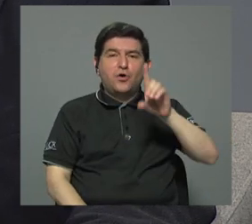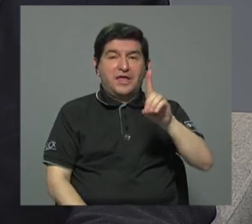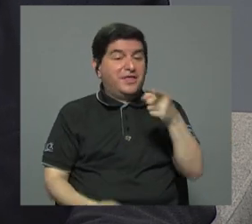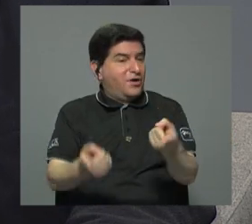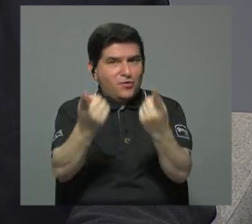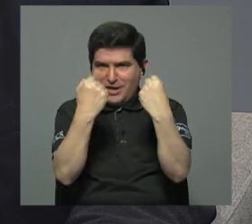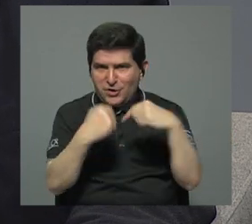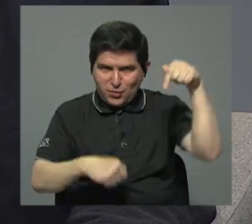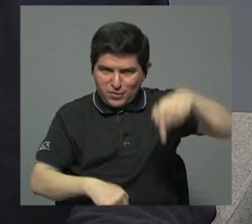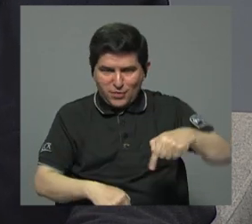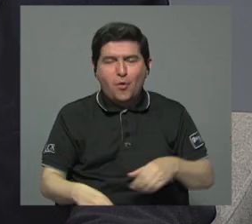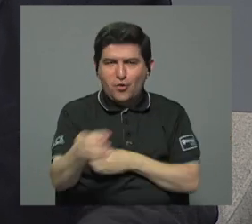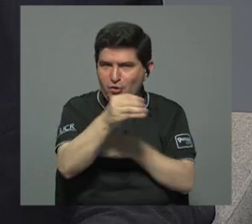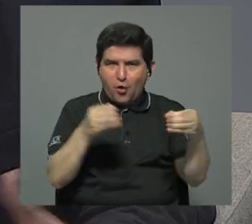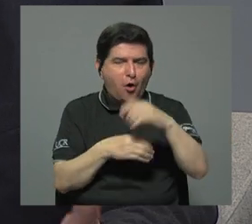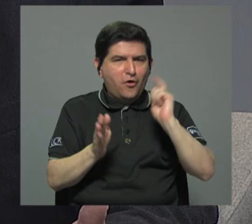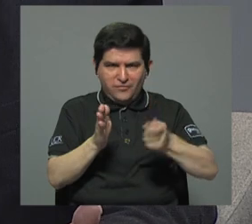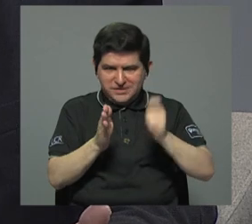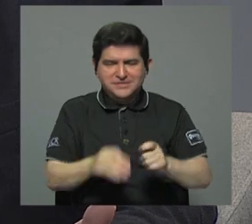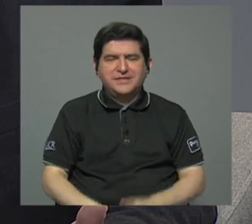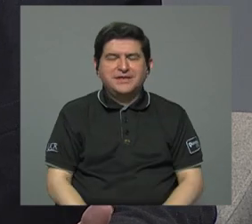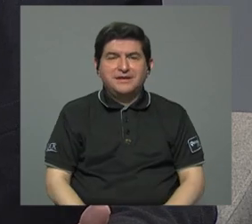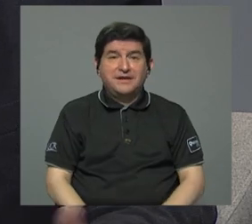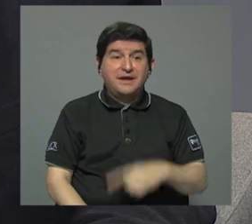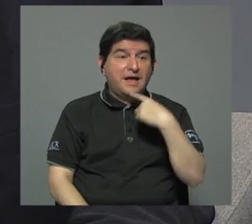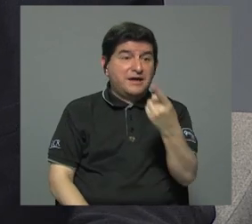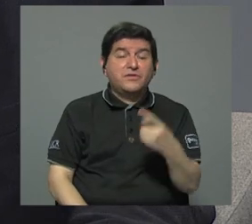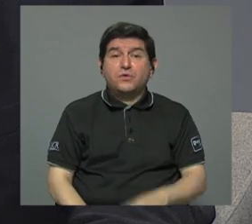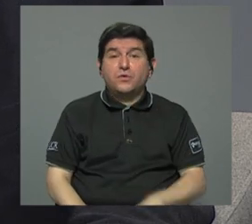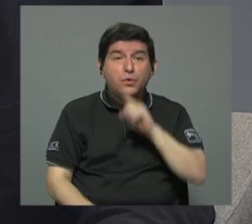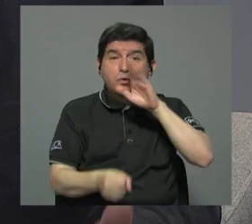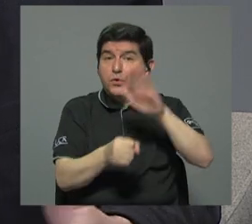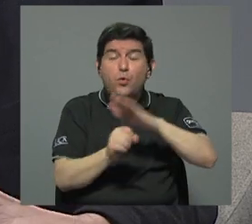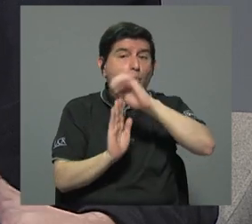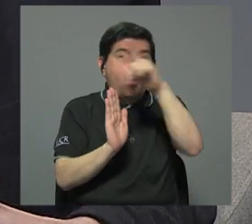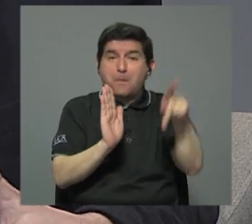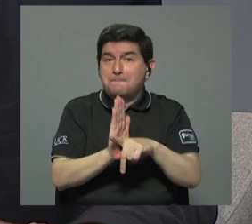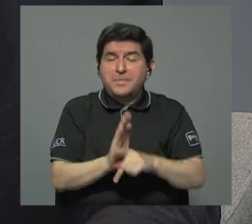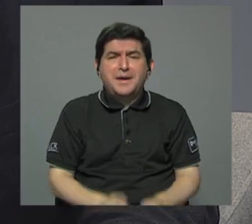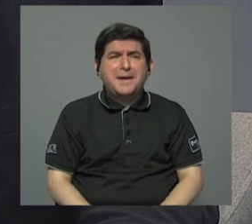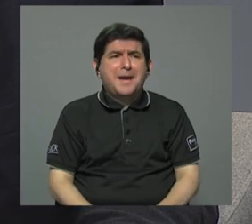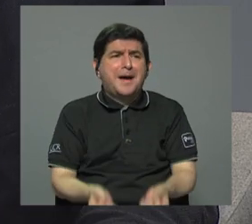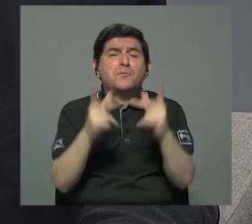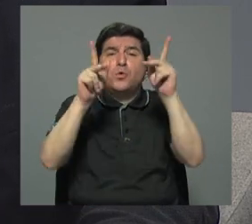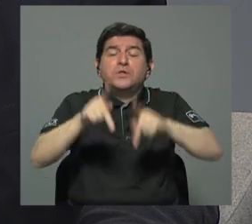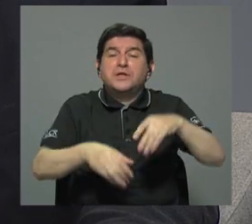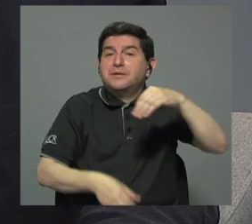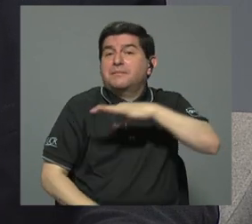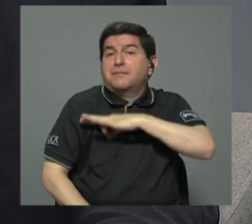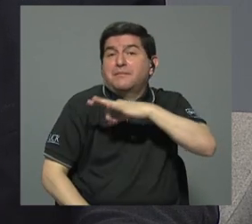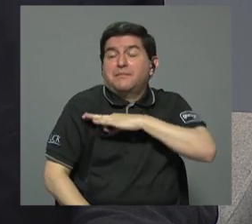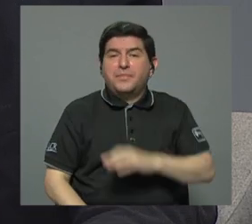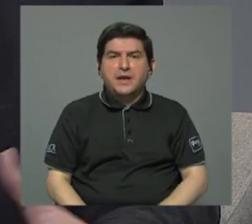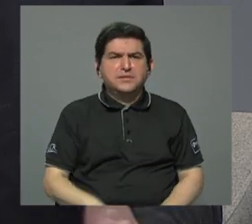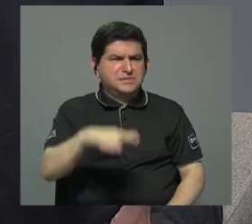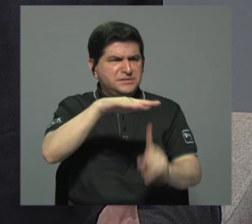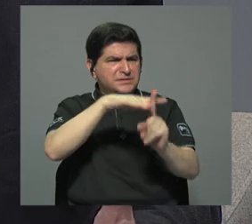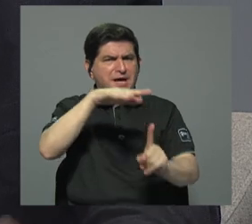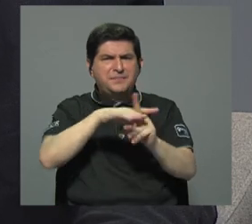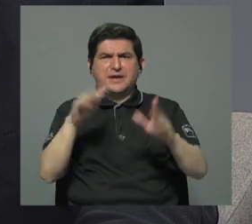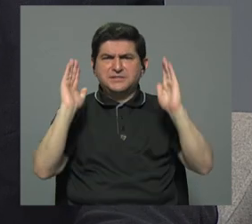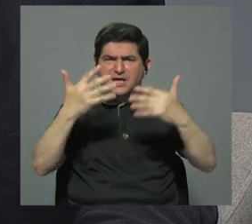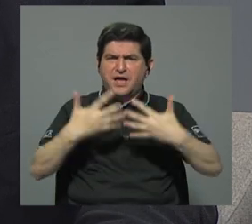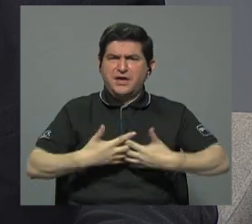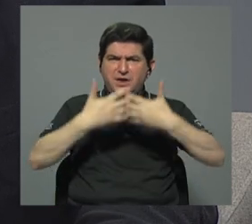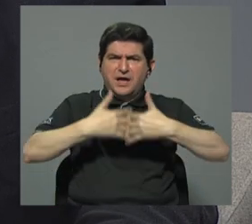acá, que inclusive se terminó declarando inconstitucional, ¿verdad? Porque se metió un montón de gente ahí, donde terminaron apareciendo hasta grandes